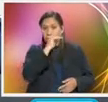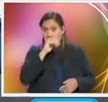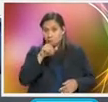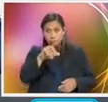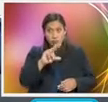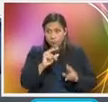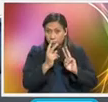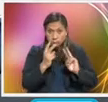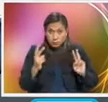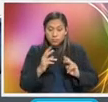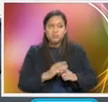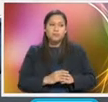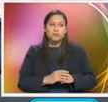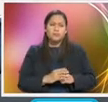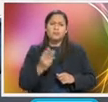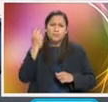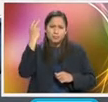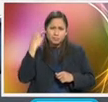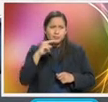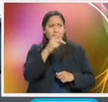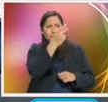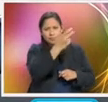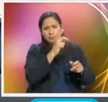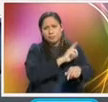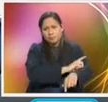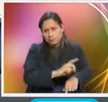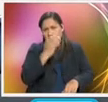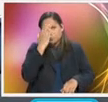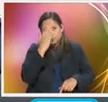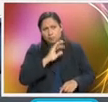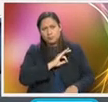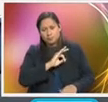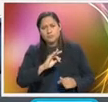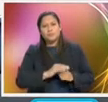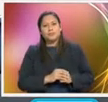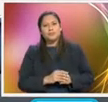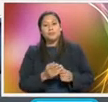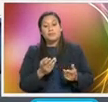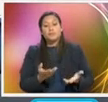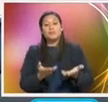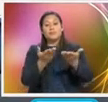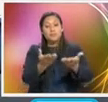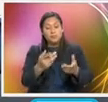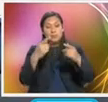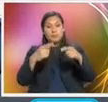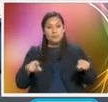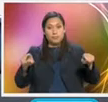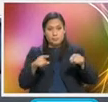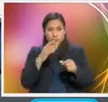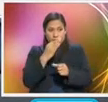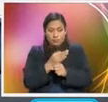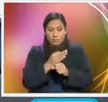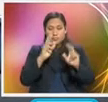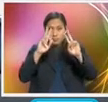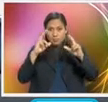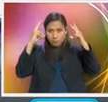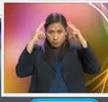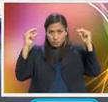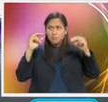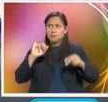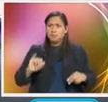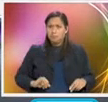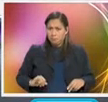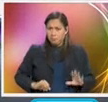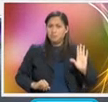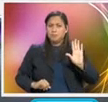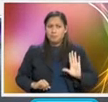eres vecino, viaja a esa delegación, conoce, ¿no? Esta propuesta musical de la que estás hablando, holandesa, me suena muy